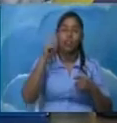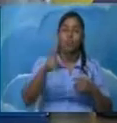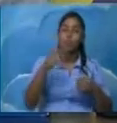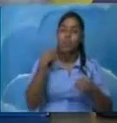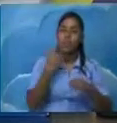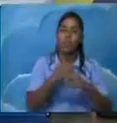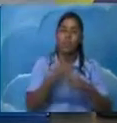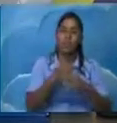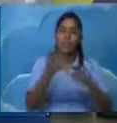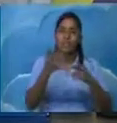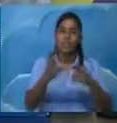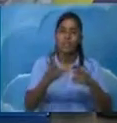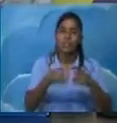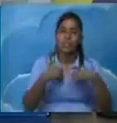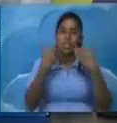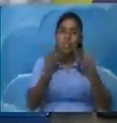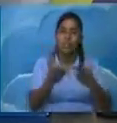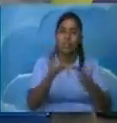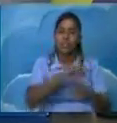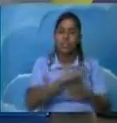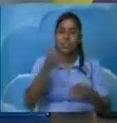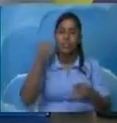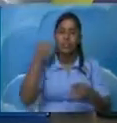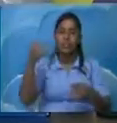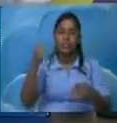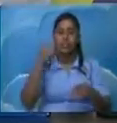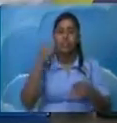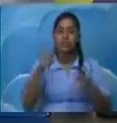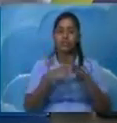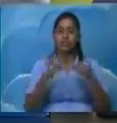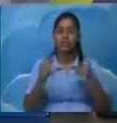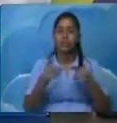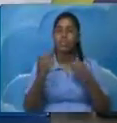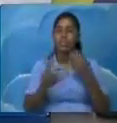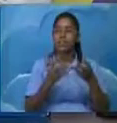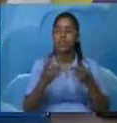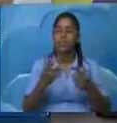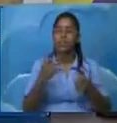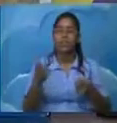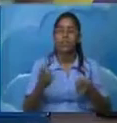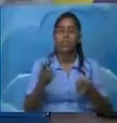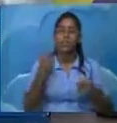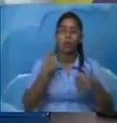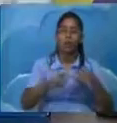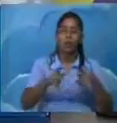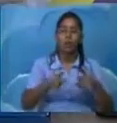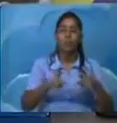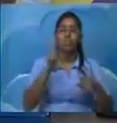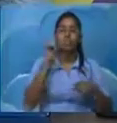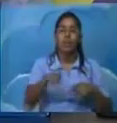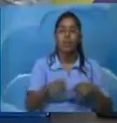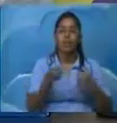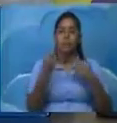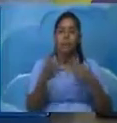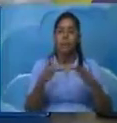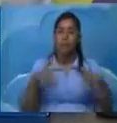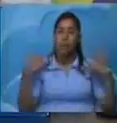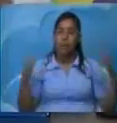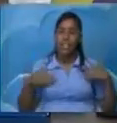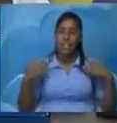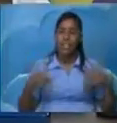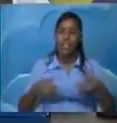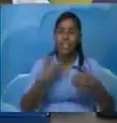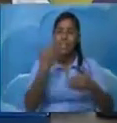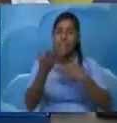telefonito, el reemplazo del telefonito que se le quemó y el otro que se le explotó, tanto se alegra